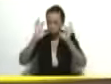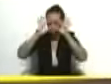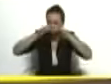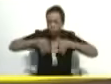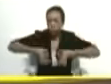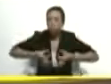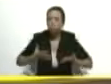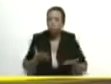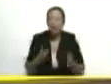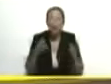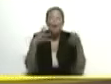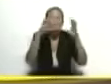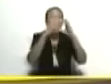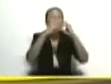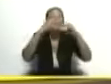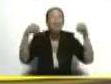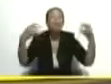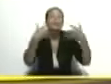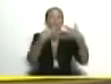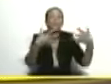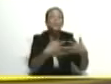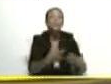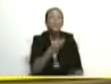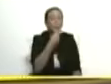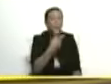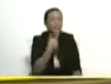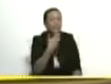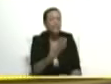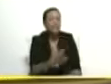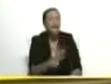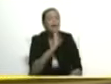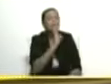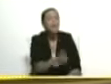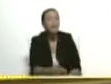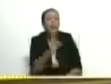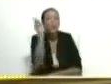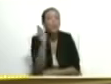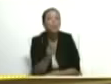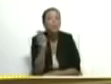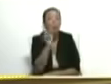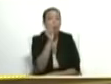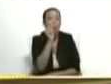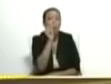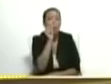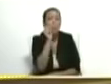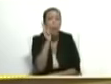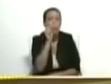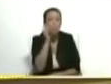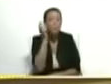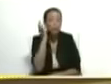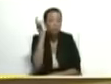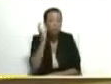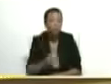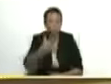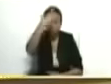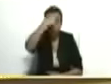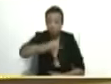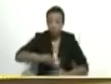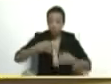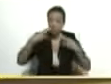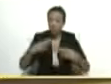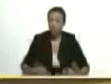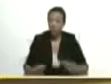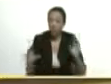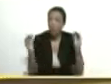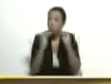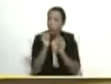Era una frase muy bonita que repetía un diputado estelar,